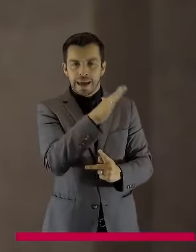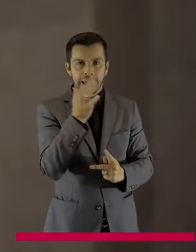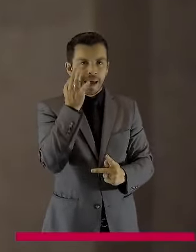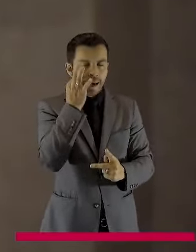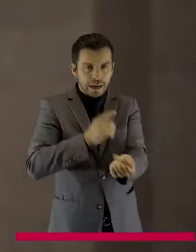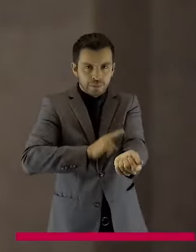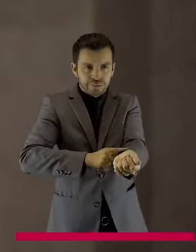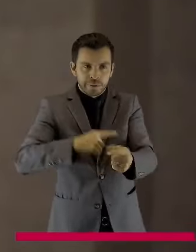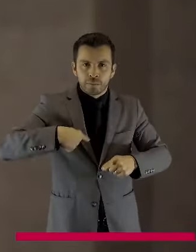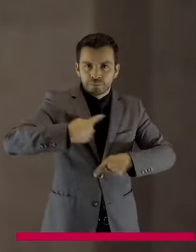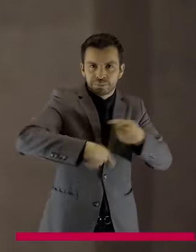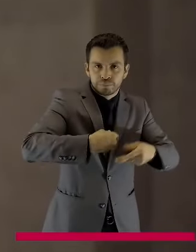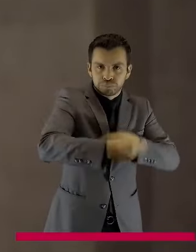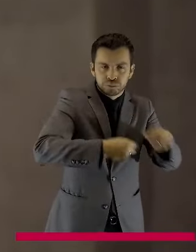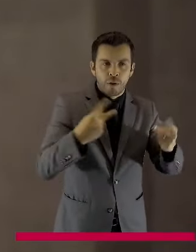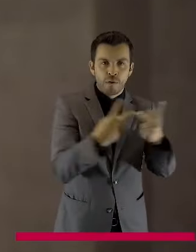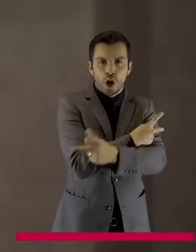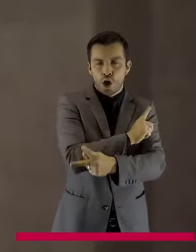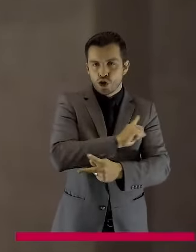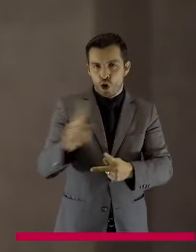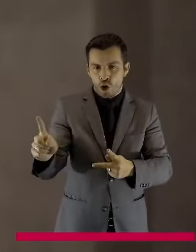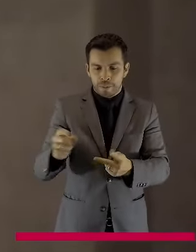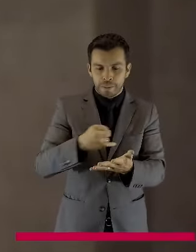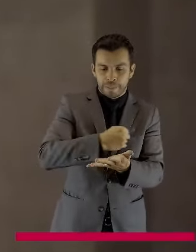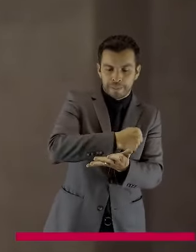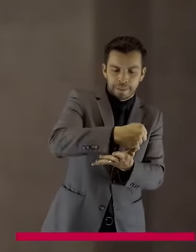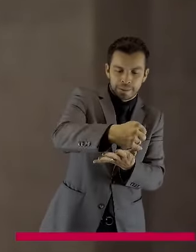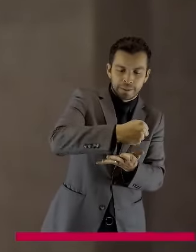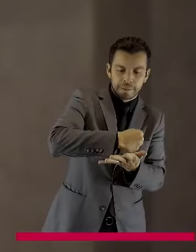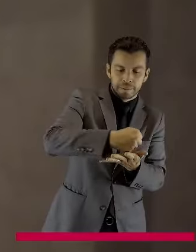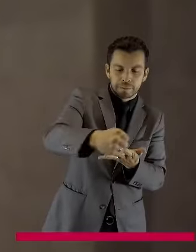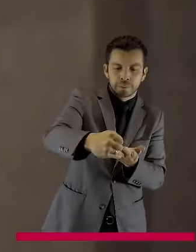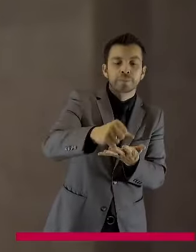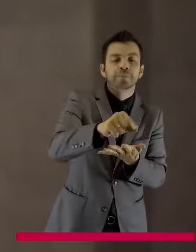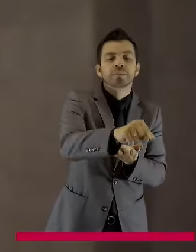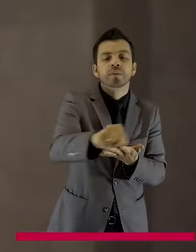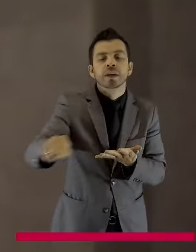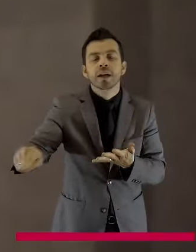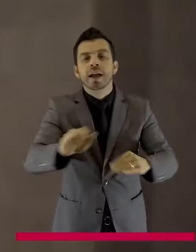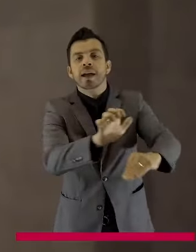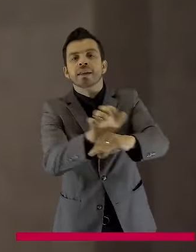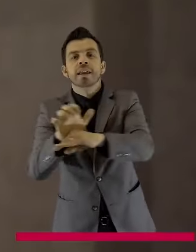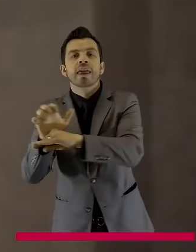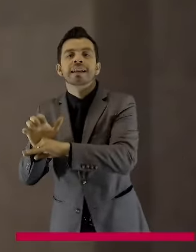La unidad de búsqueda, las entidades, unidad de búsqueda de personas